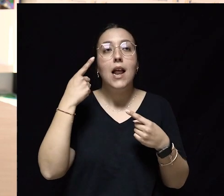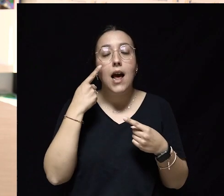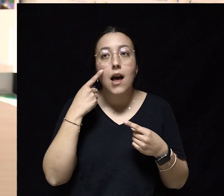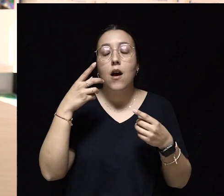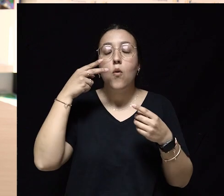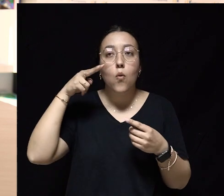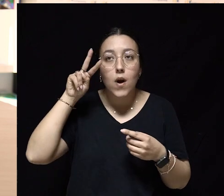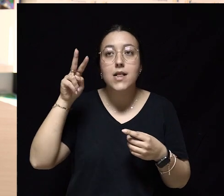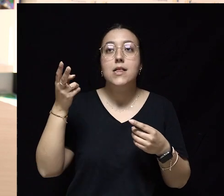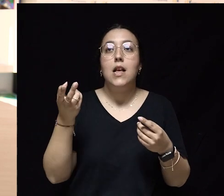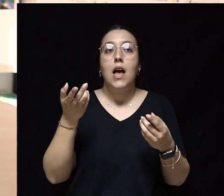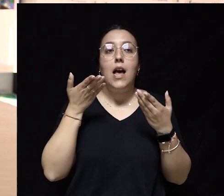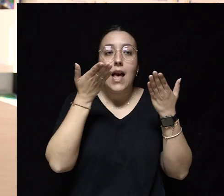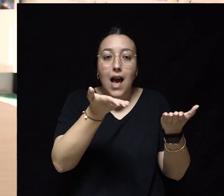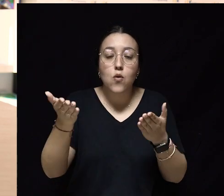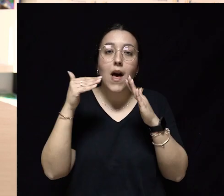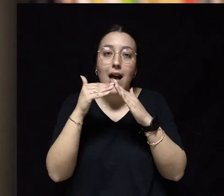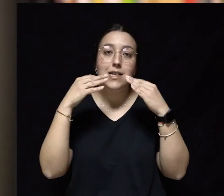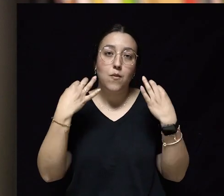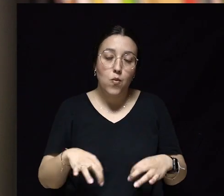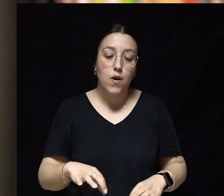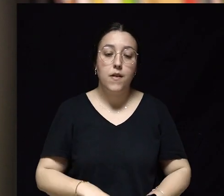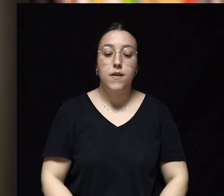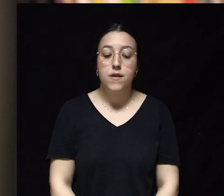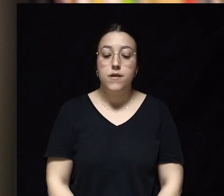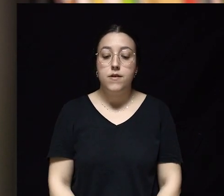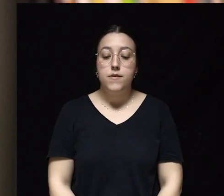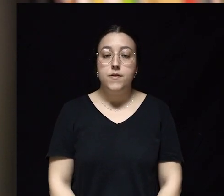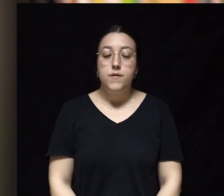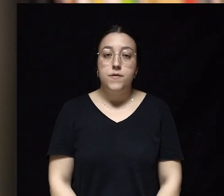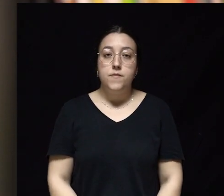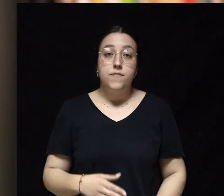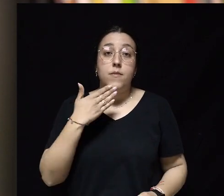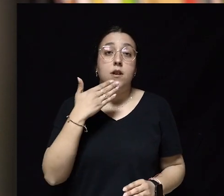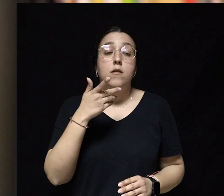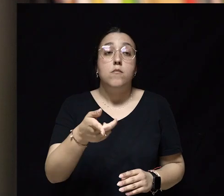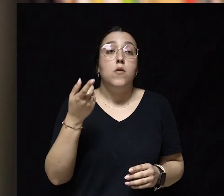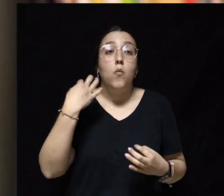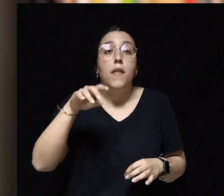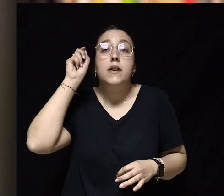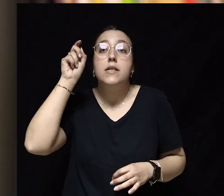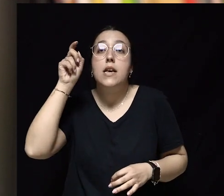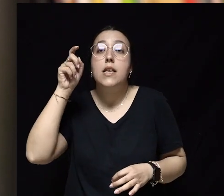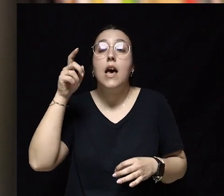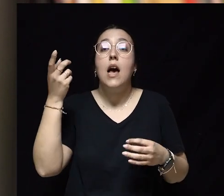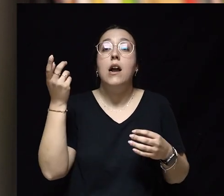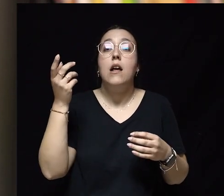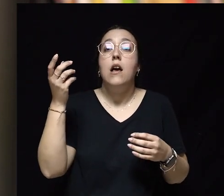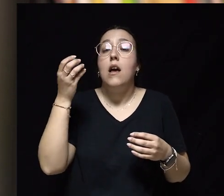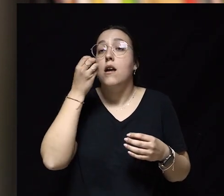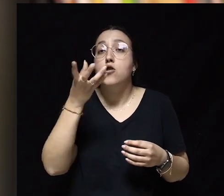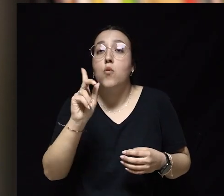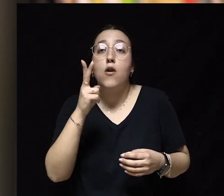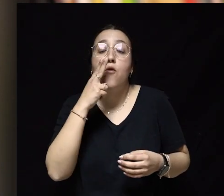transversales sencillos que ellas puedan aplicar a la educación de sus hijos, ¿vale? Por ejemplo, podemos realizar un tema del uso del vapor y los